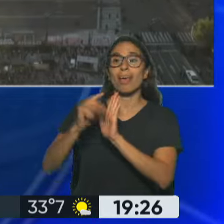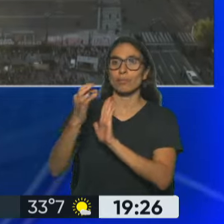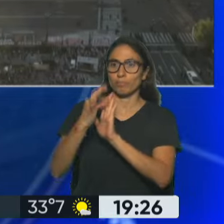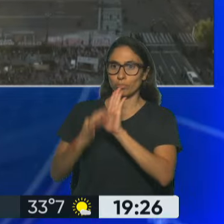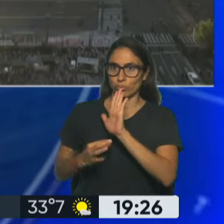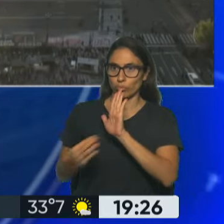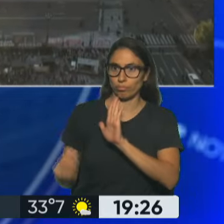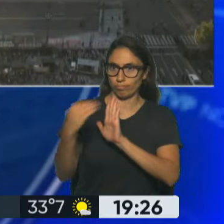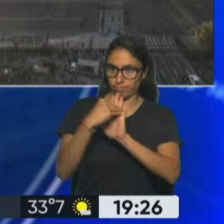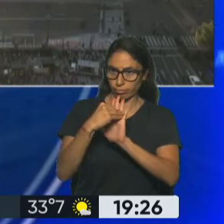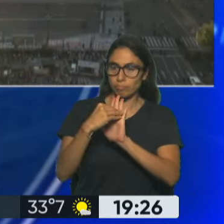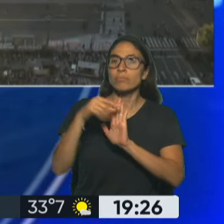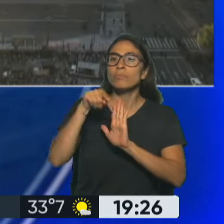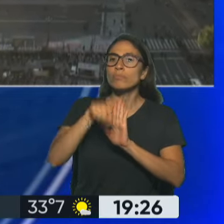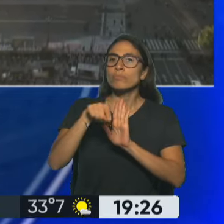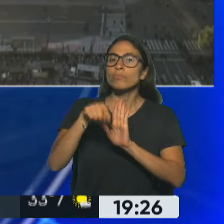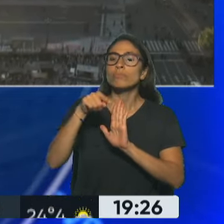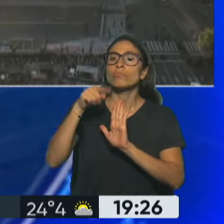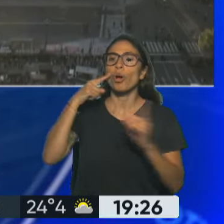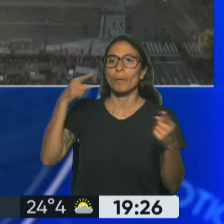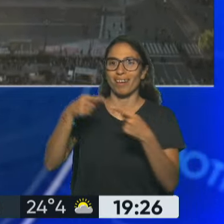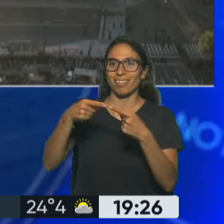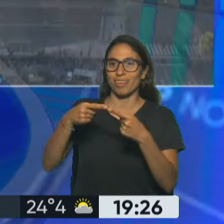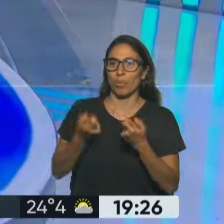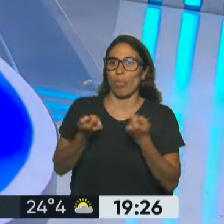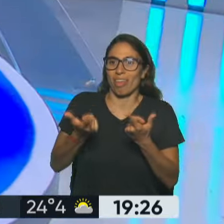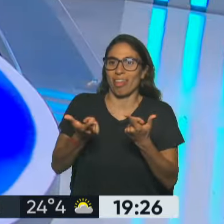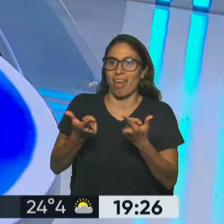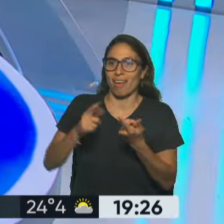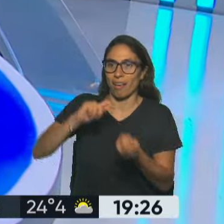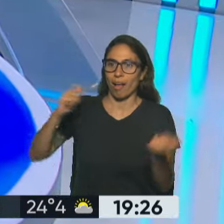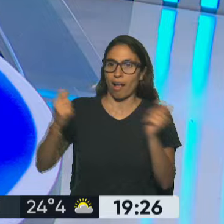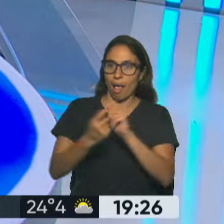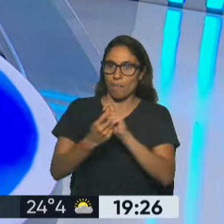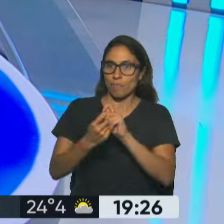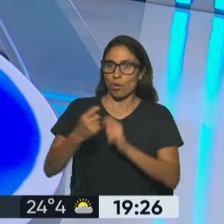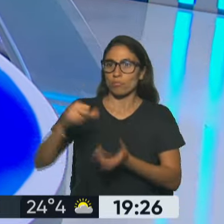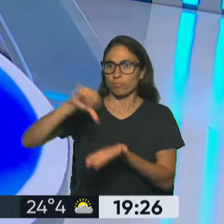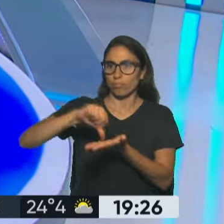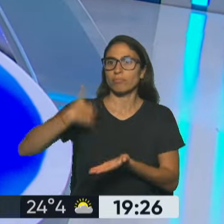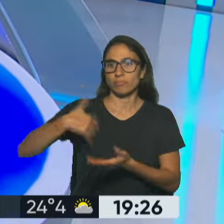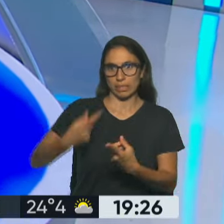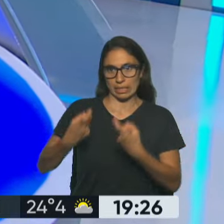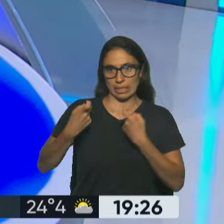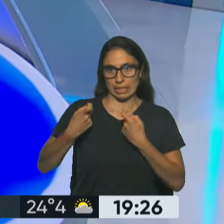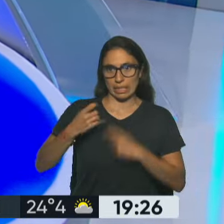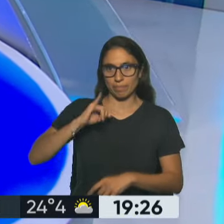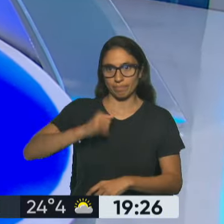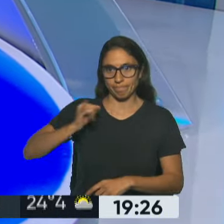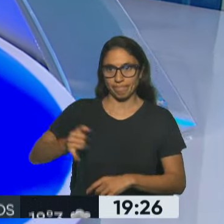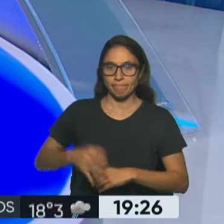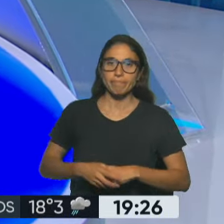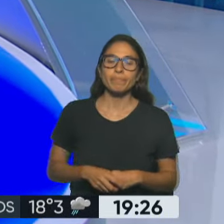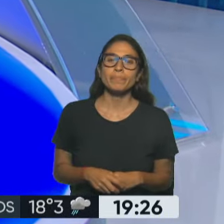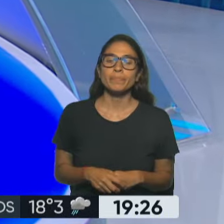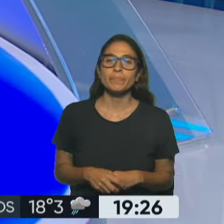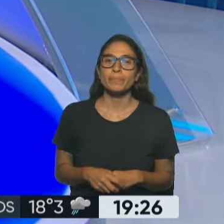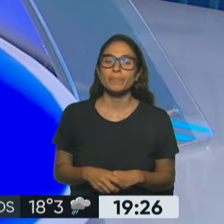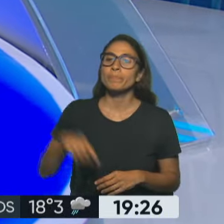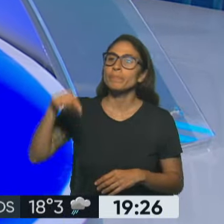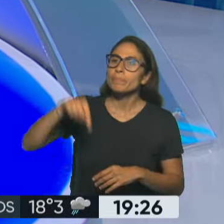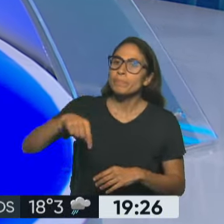a la Argentina reformas que el país necesita bueno minuto más repercusiones Javier Mariel se está hablando mucho de